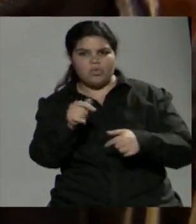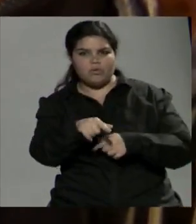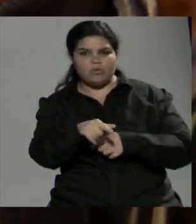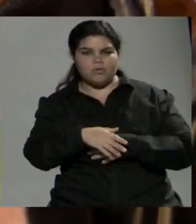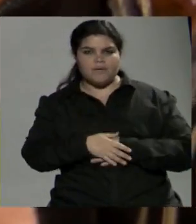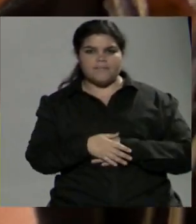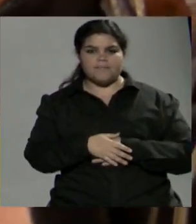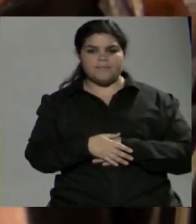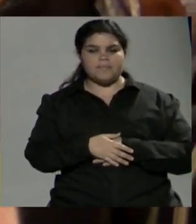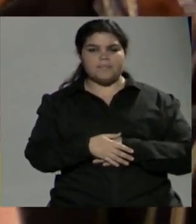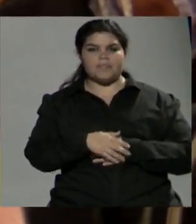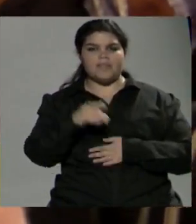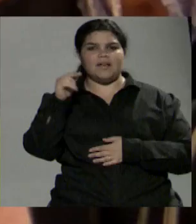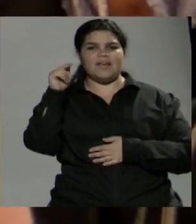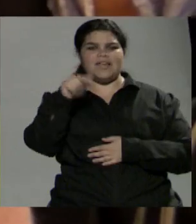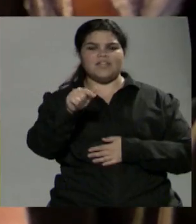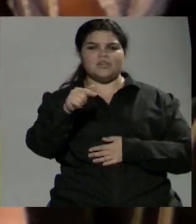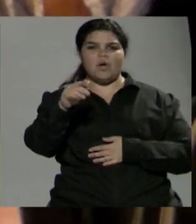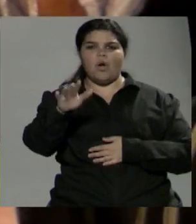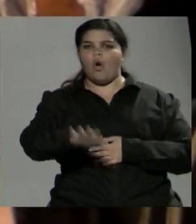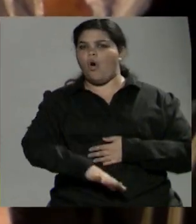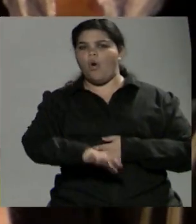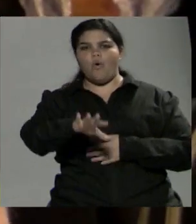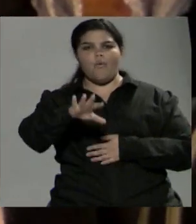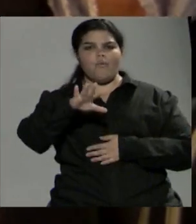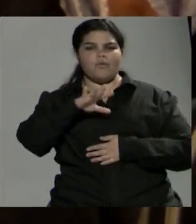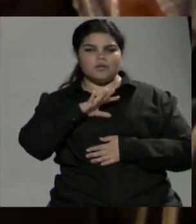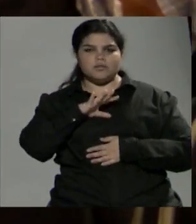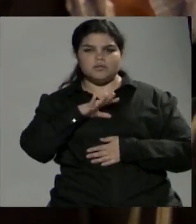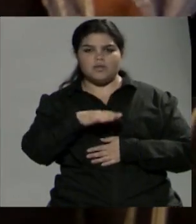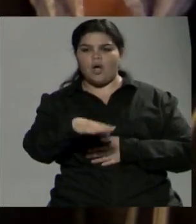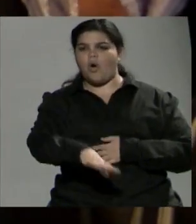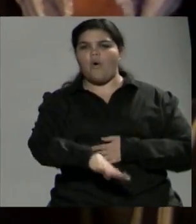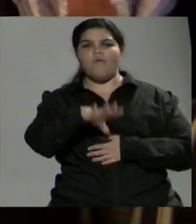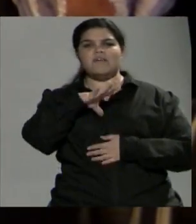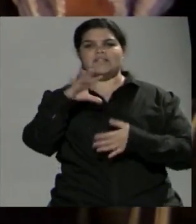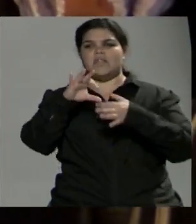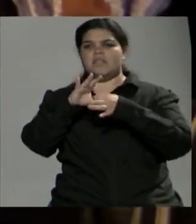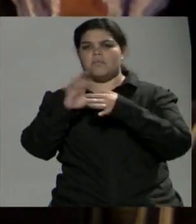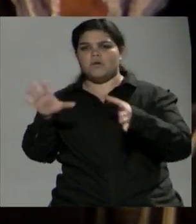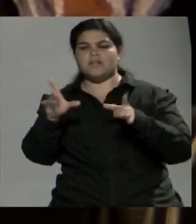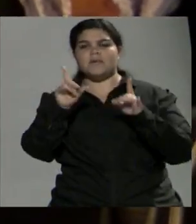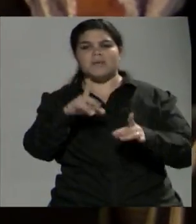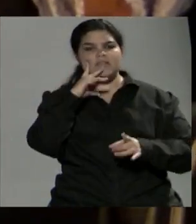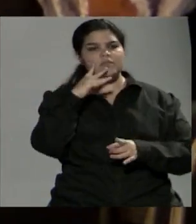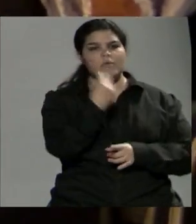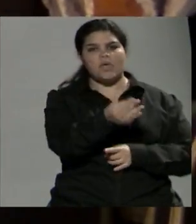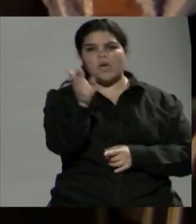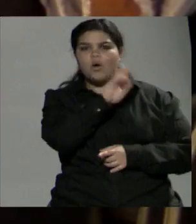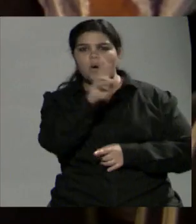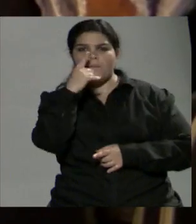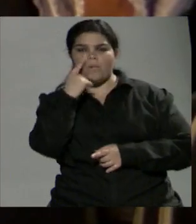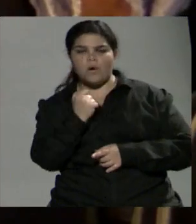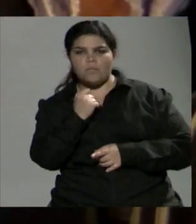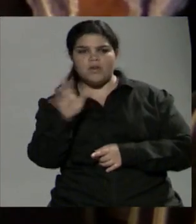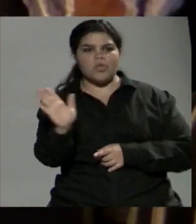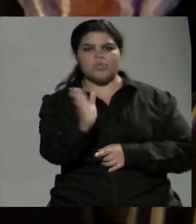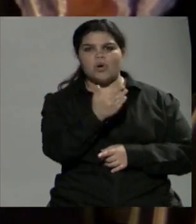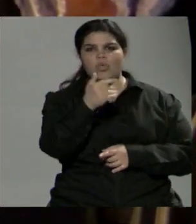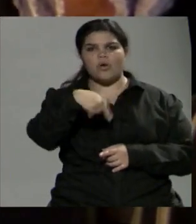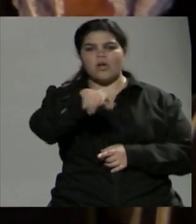es por sobre todas las cosas una ofensa a la democracia y a todos los ciudadanos y ciudadanas que hoy fueron leal